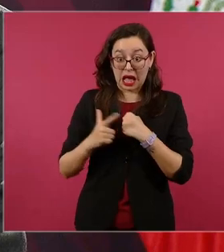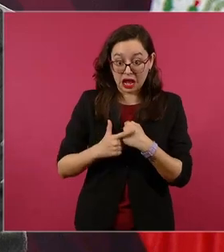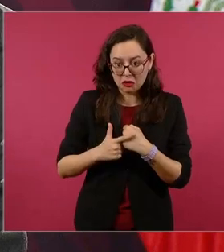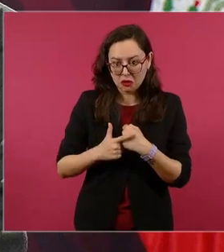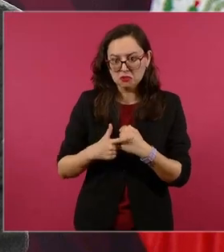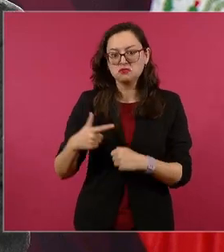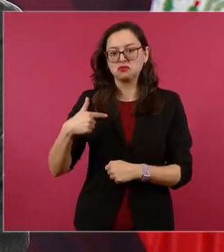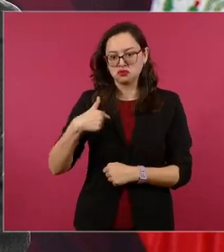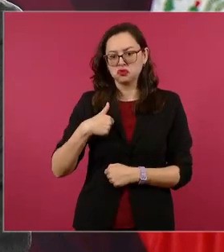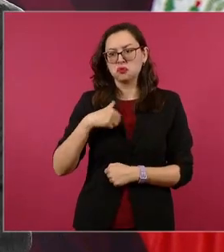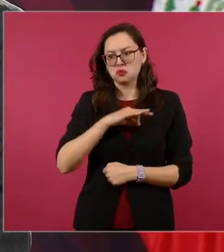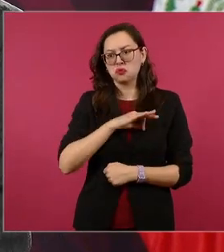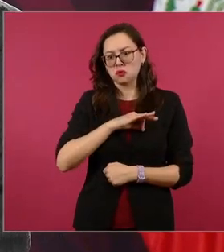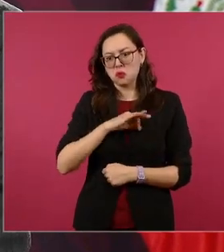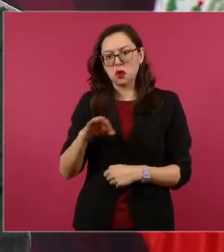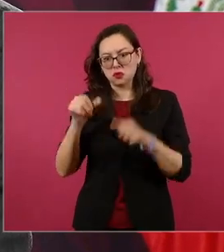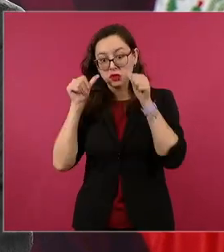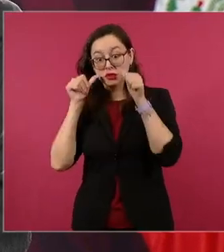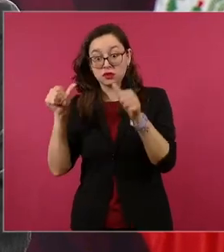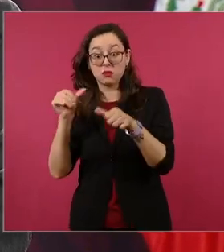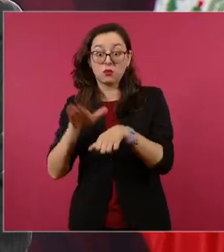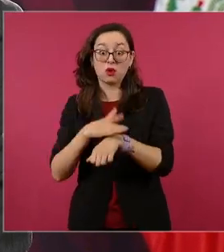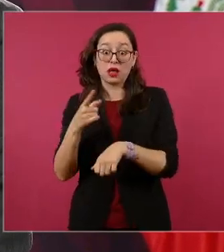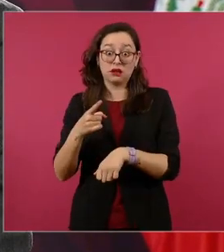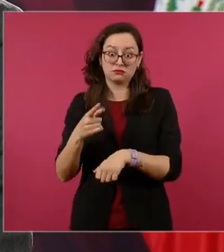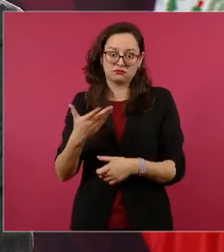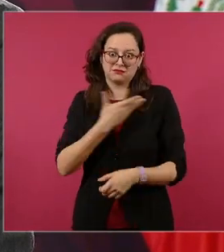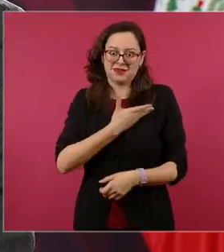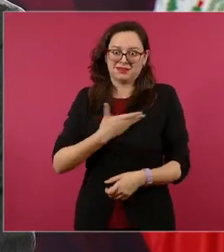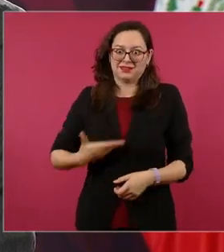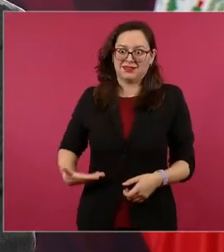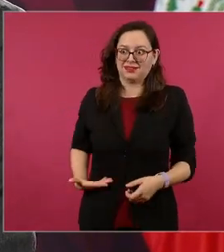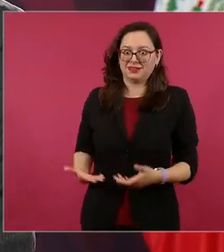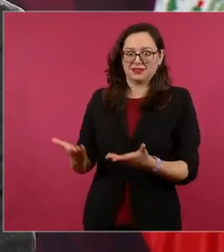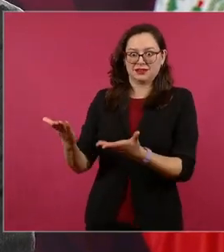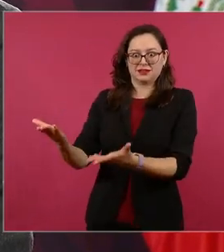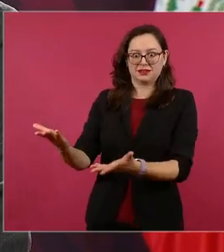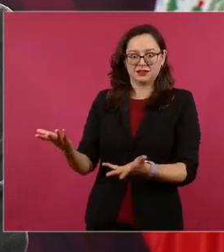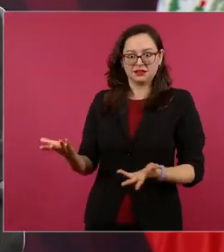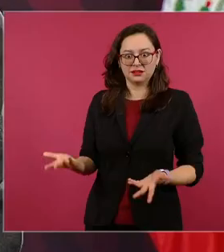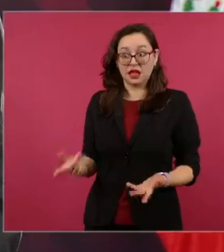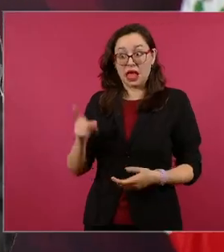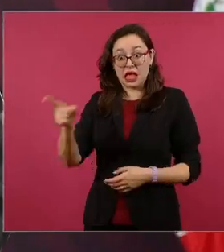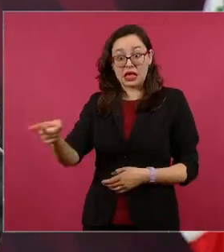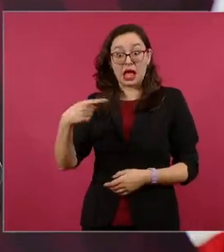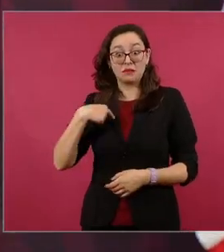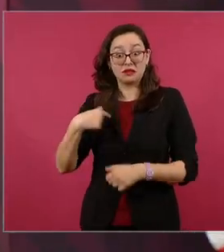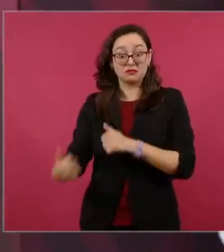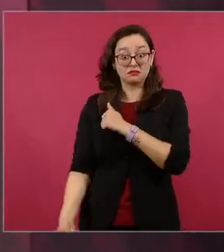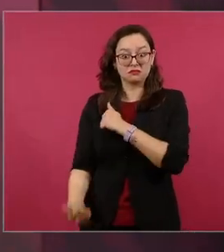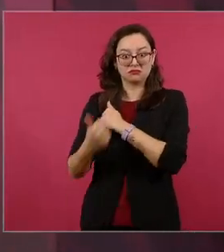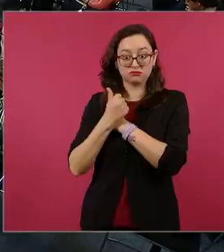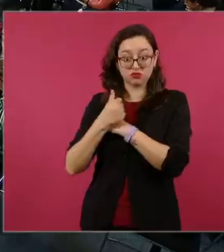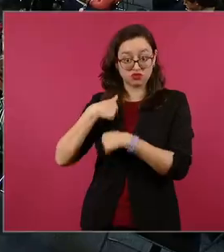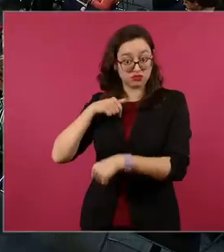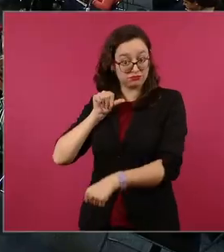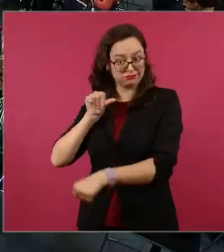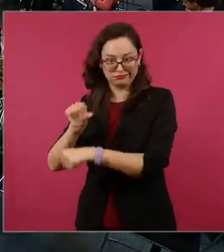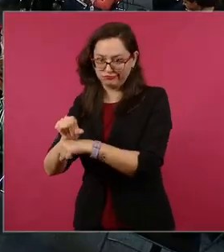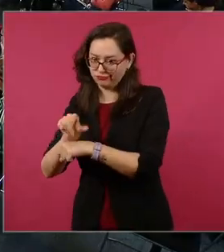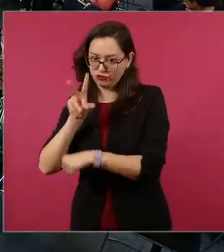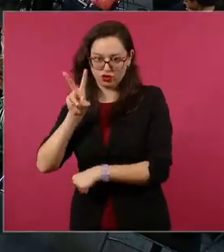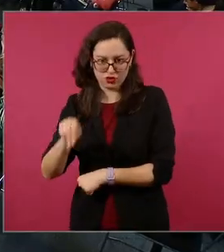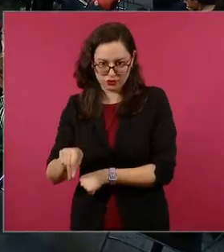presidente, pero yo voy a procurar no molestarla. Bueno, nos vemos. Gracias.